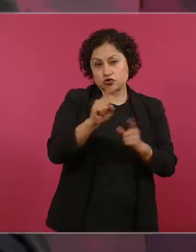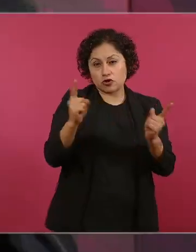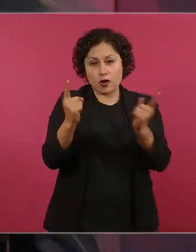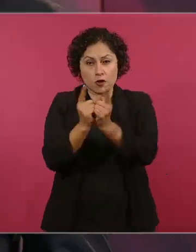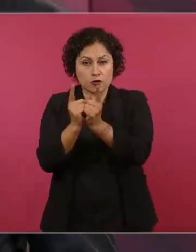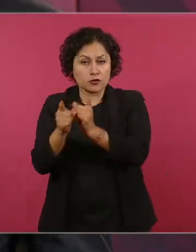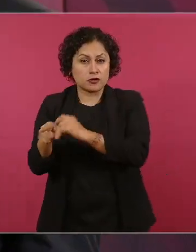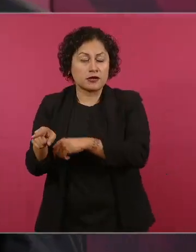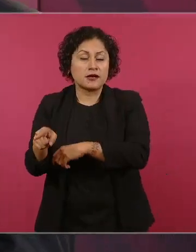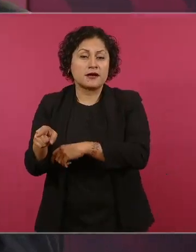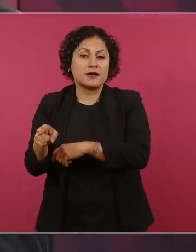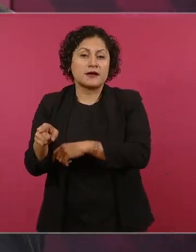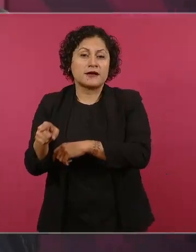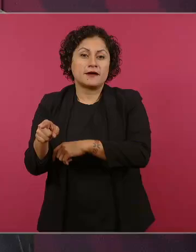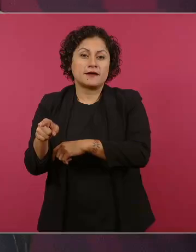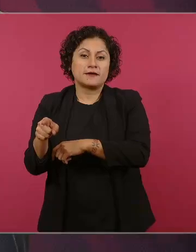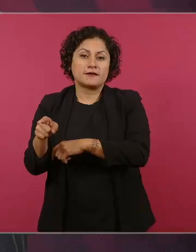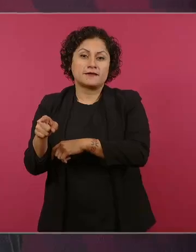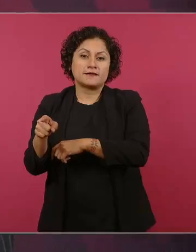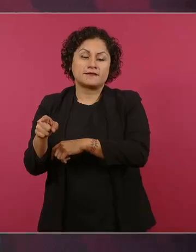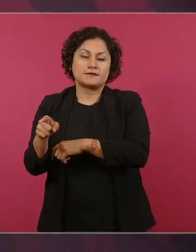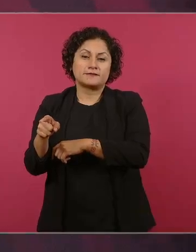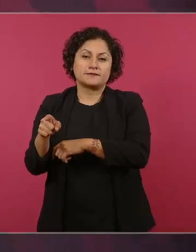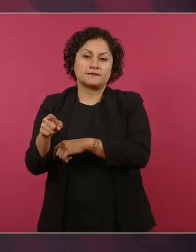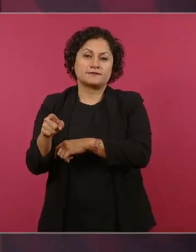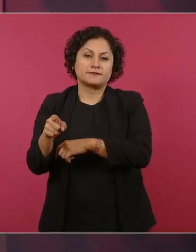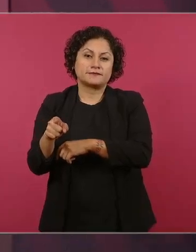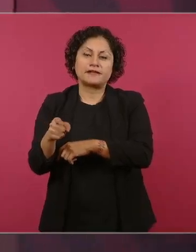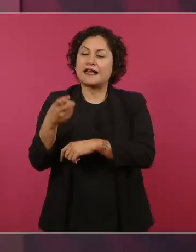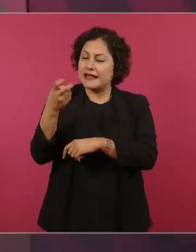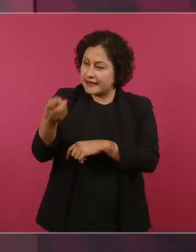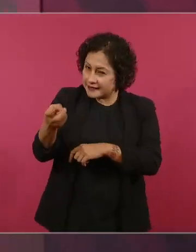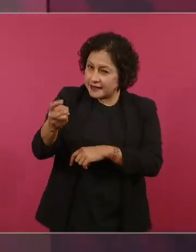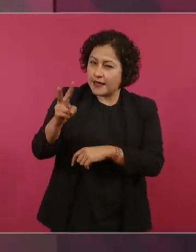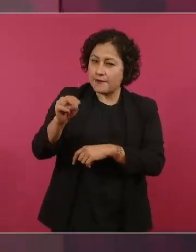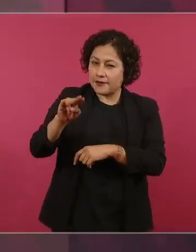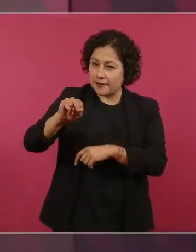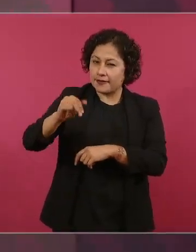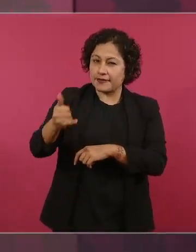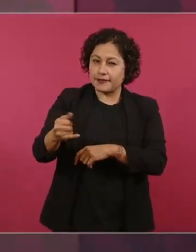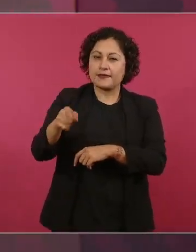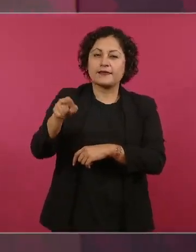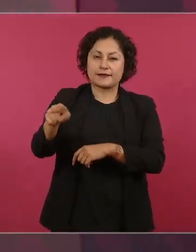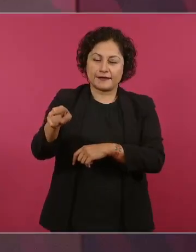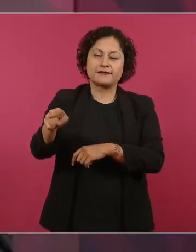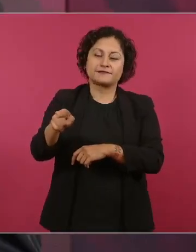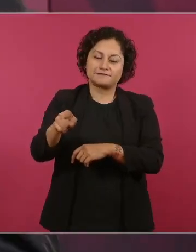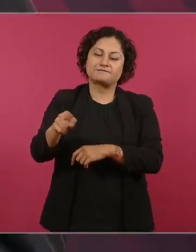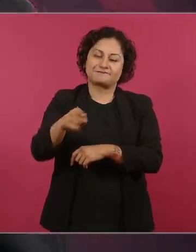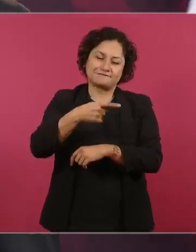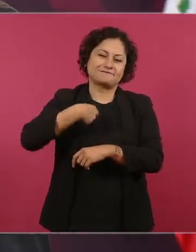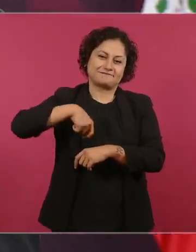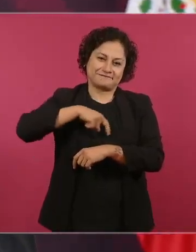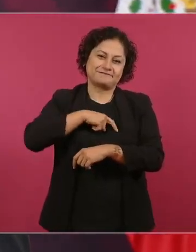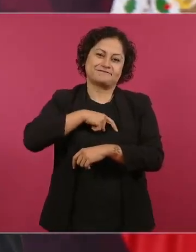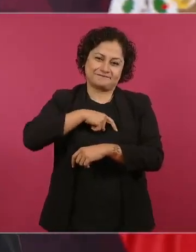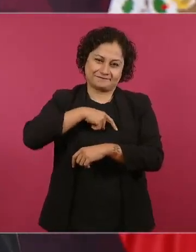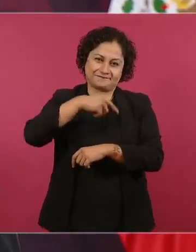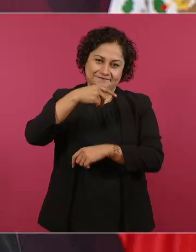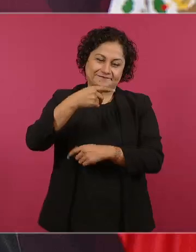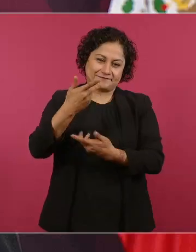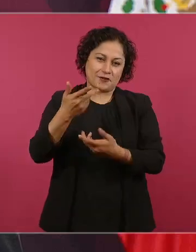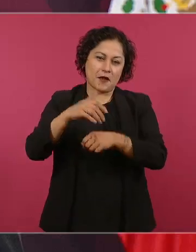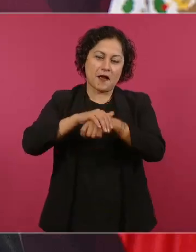Sí, sí, ahí donde estaba Vini, ahí está todavía nuestro paisano, Vini